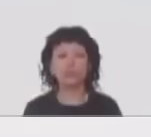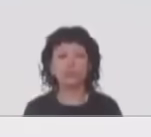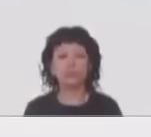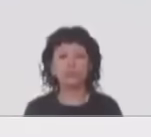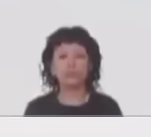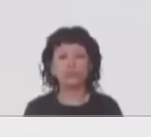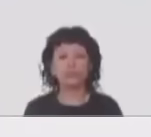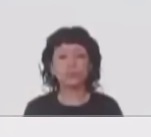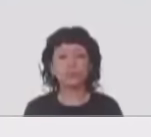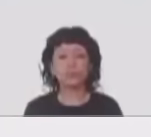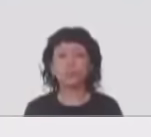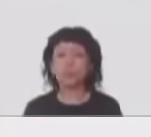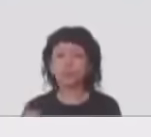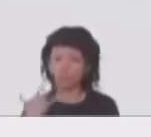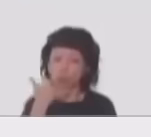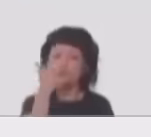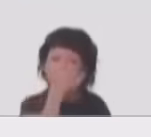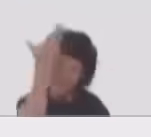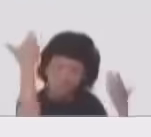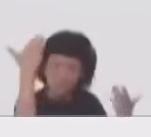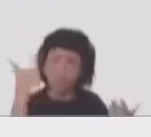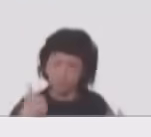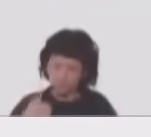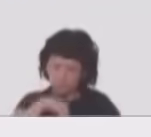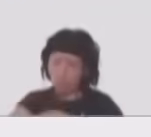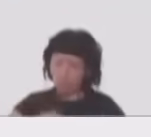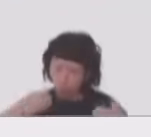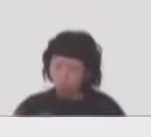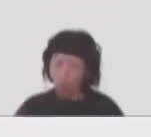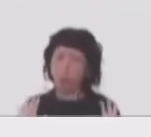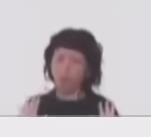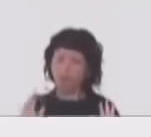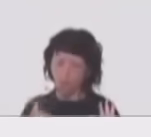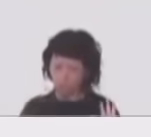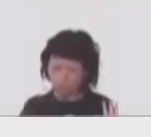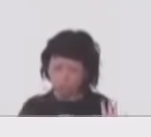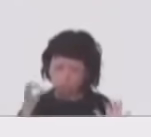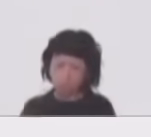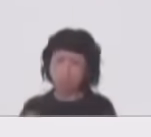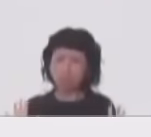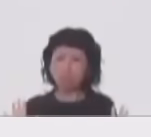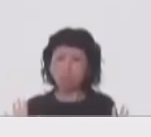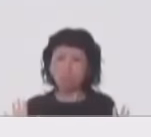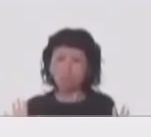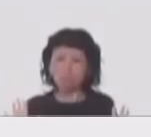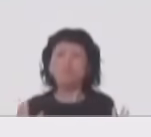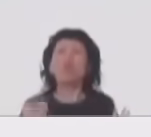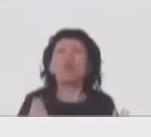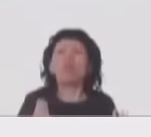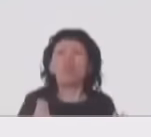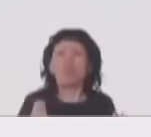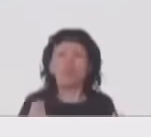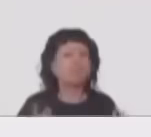Muito bem, gente. Nesse momento, Sérgio Massa, então, dá uma declaração dizendo que ligou para Javier Milei para aceitar a sua